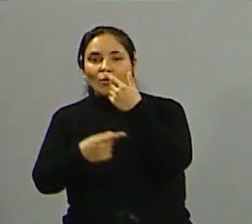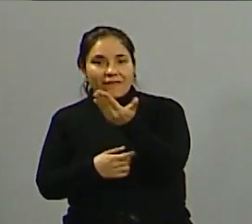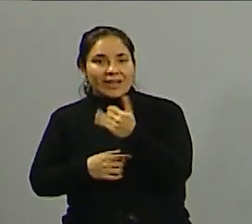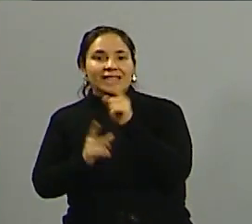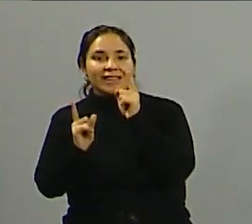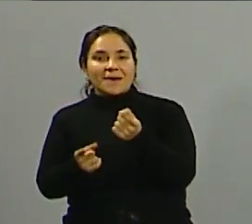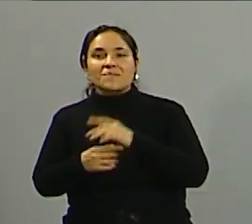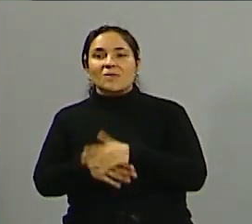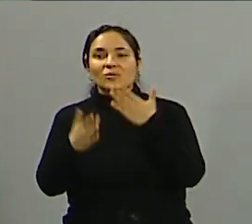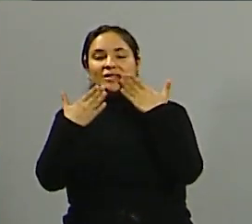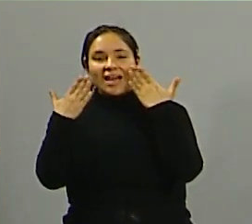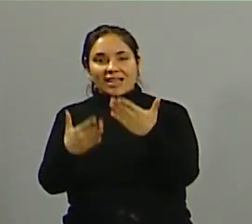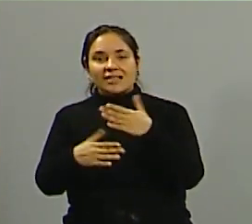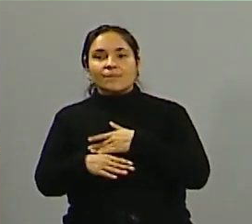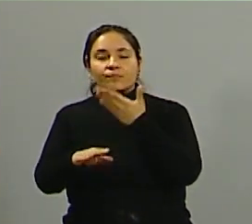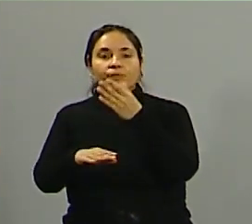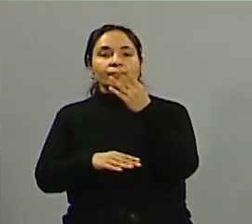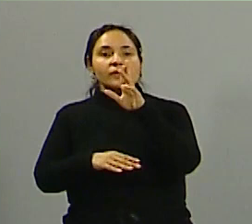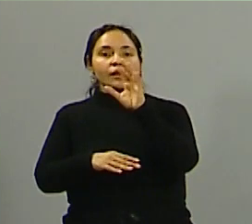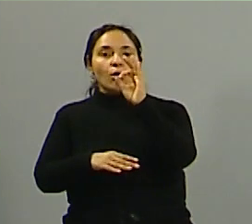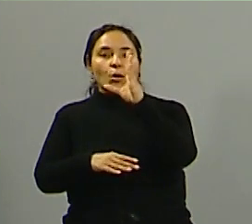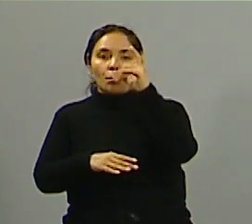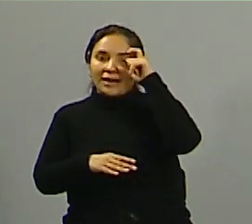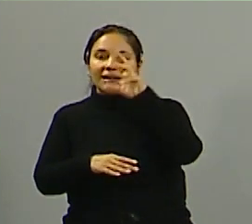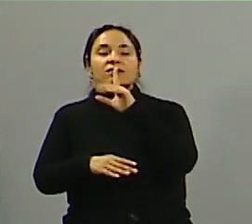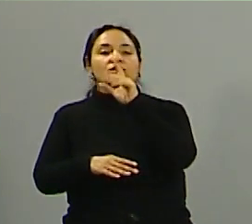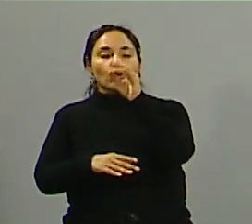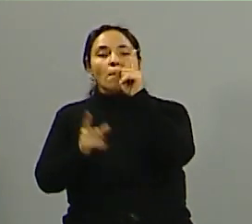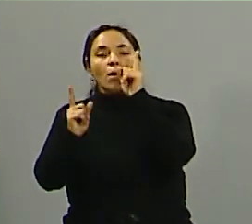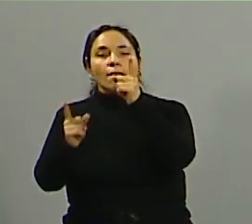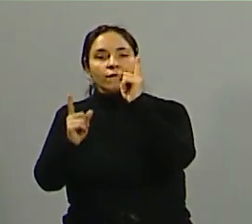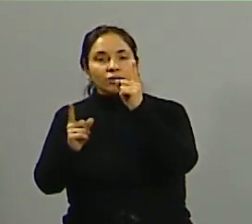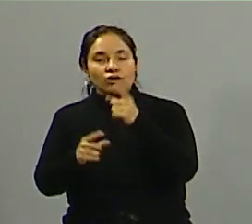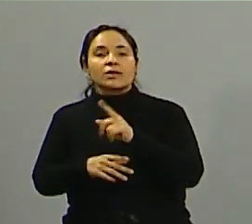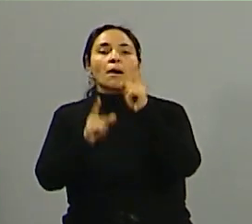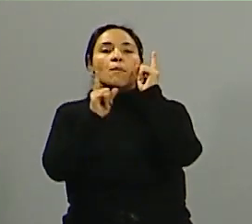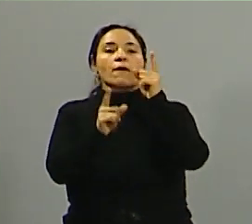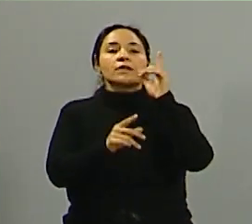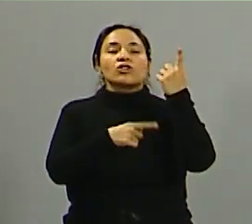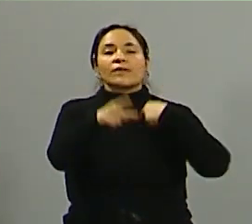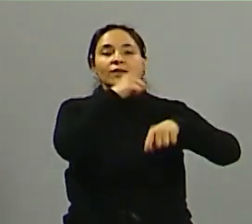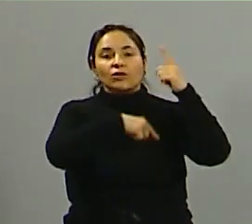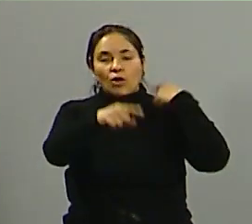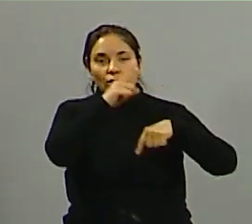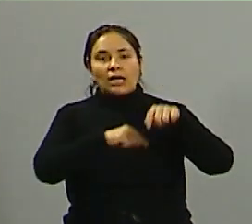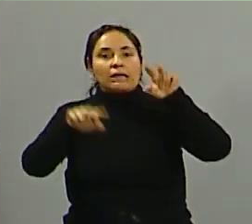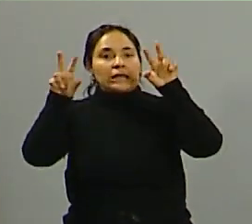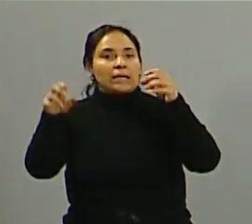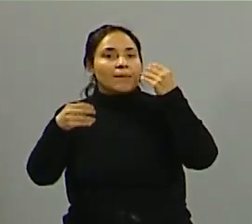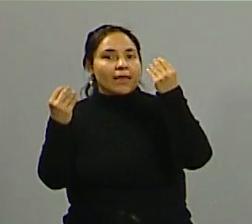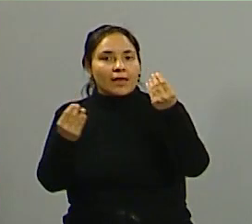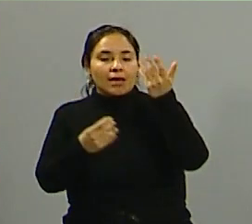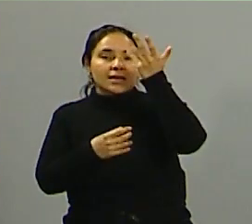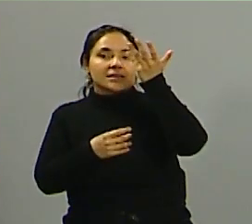cualquier momento. Cuando quieran, gracias. Roberto Tripolone con nosotros, docente, profesor de historia, hablando del general José de San